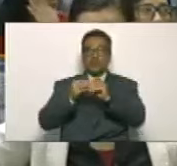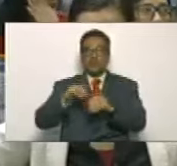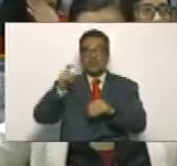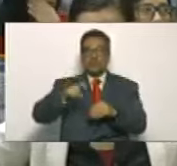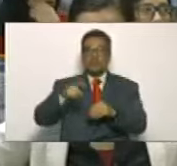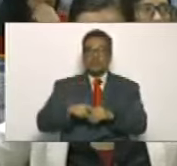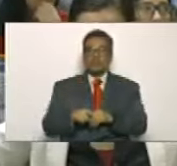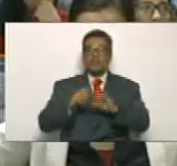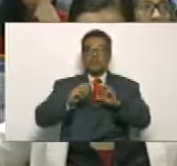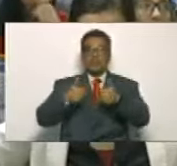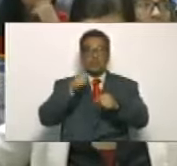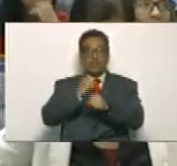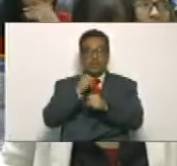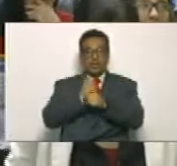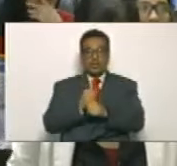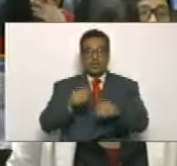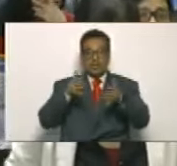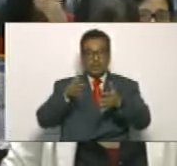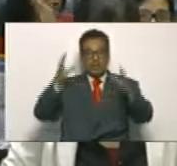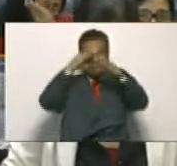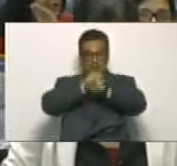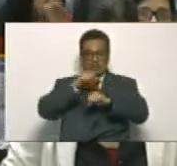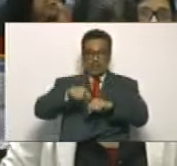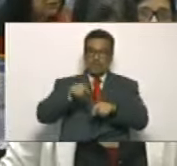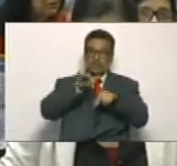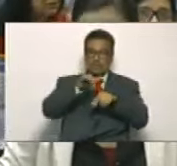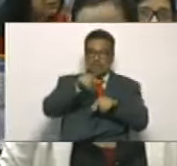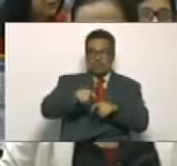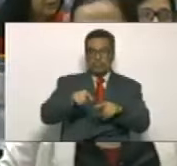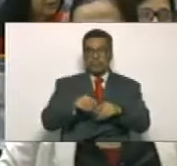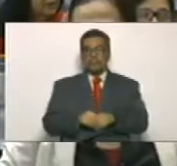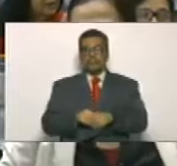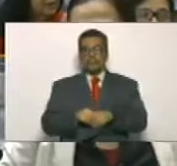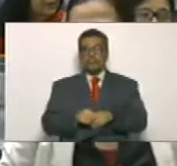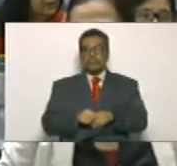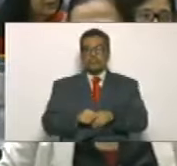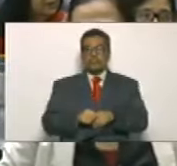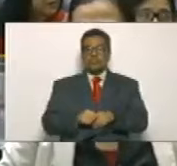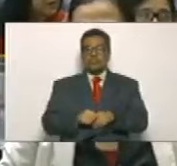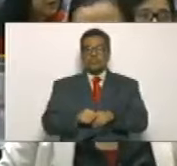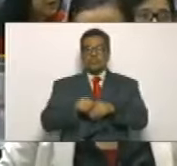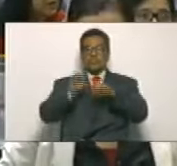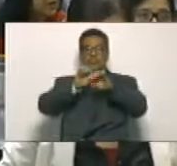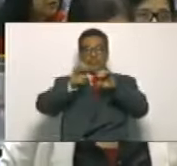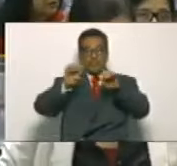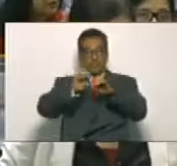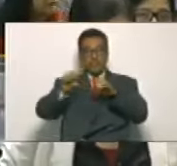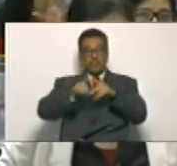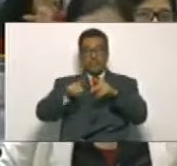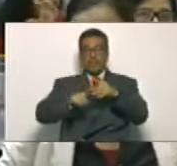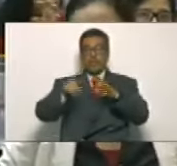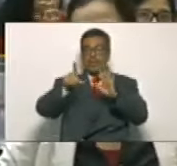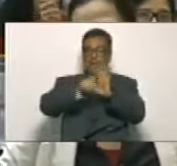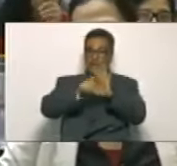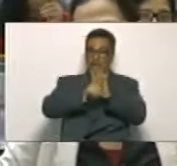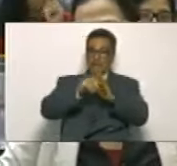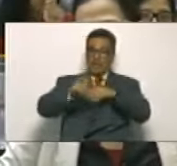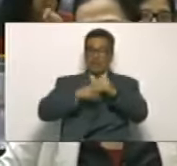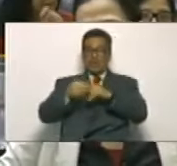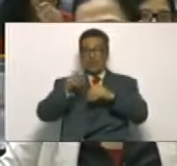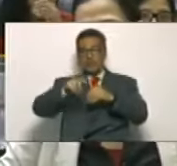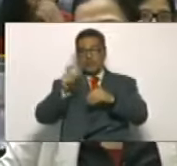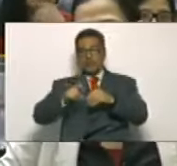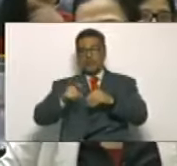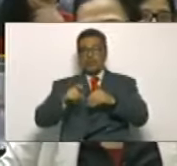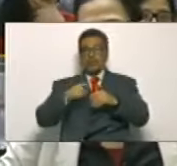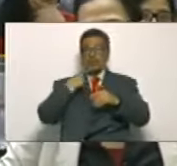necesarios, empezar a trabajar desde anoche mismo, empezamos a entrar en coordinaciones para adaptar los elementos legislativos que requieran estas